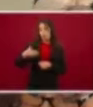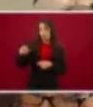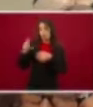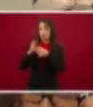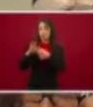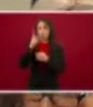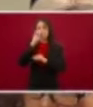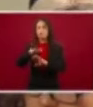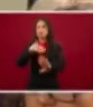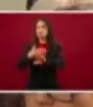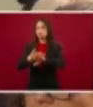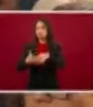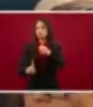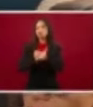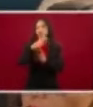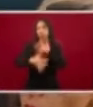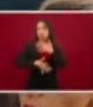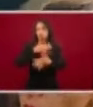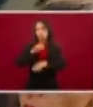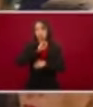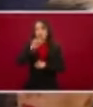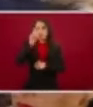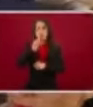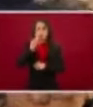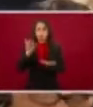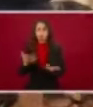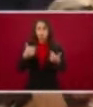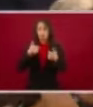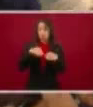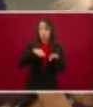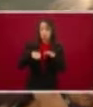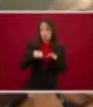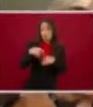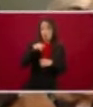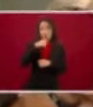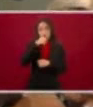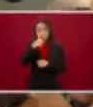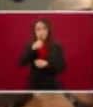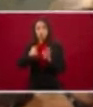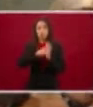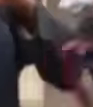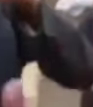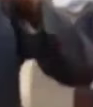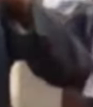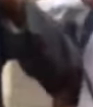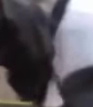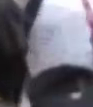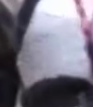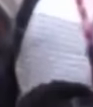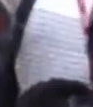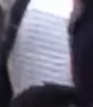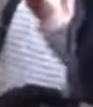confrontó Verónica, se confrontó verbalmente con Marco Olvera, sí, y había al lado un tipo ahí,